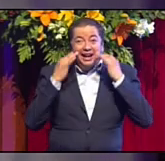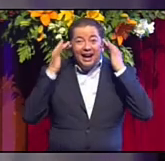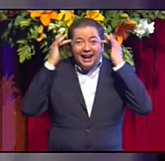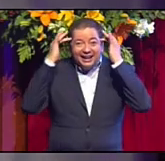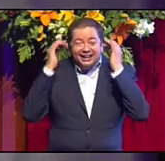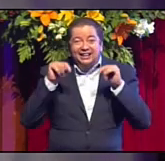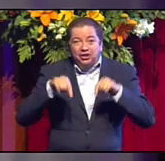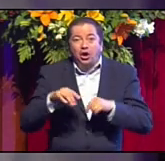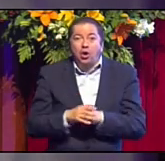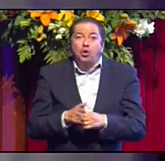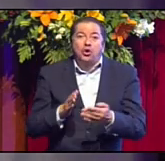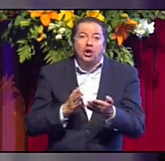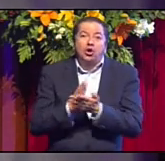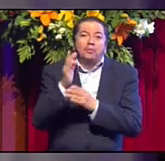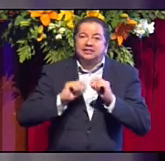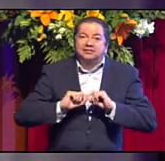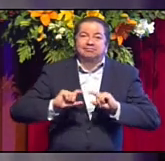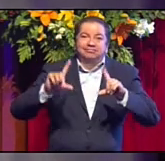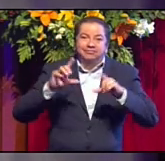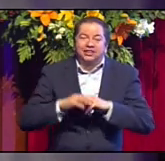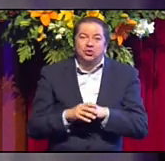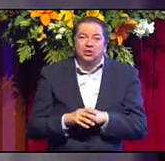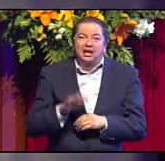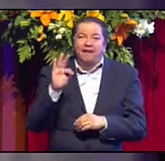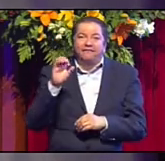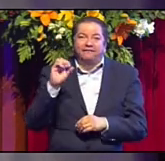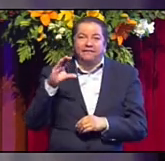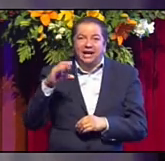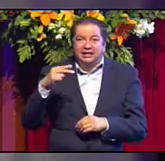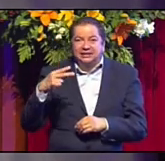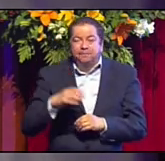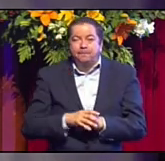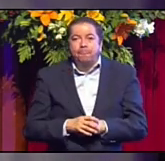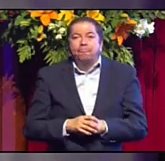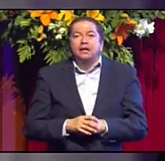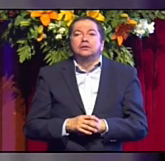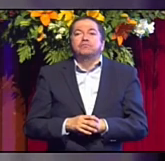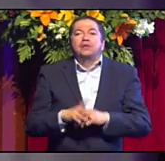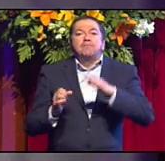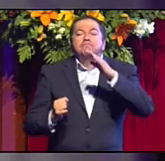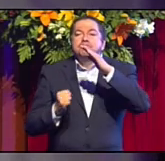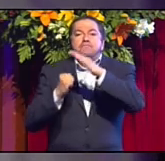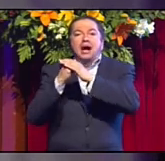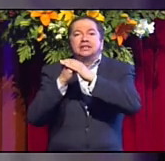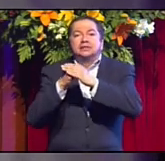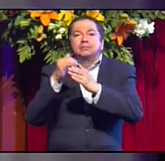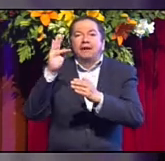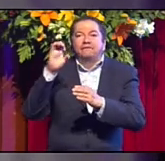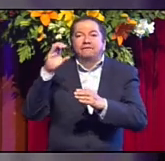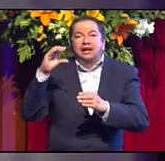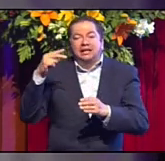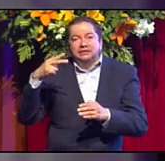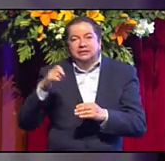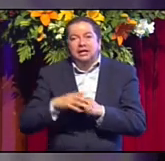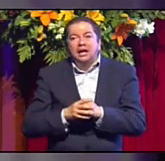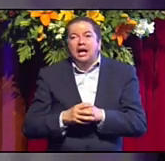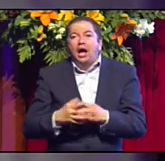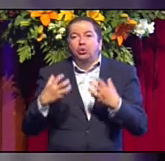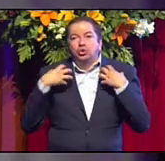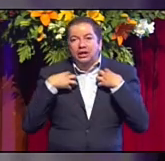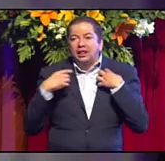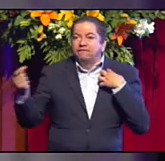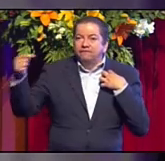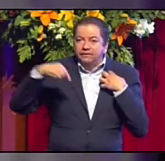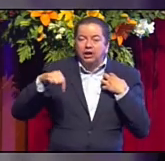partió un operativo de la FACH, y le agradezco efectivamente al comandante, a la máxima autoridad de la FACH, que hoy día estuvo presente en